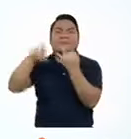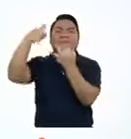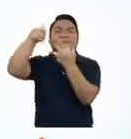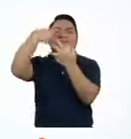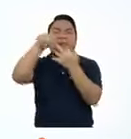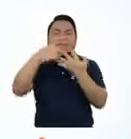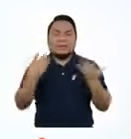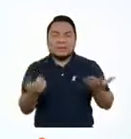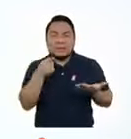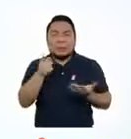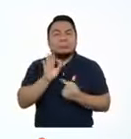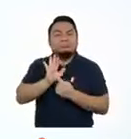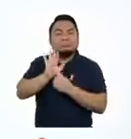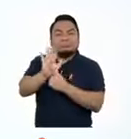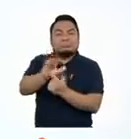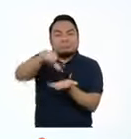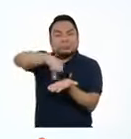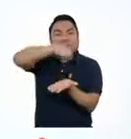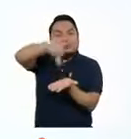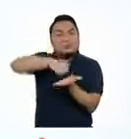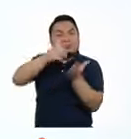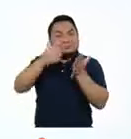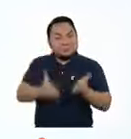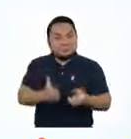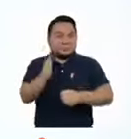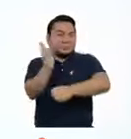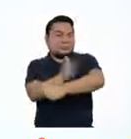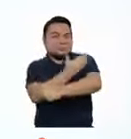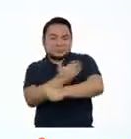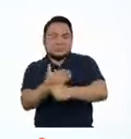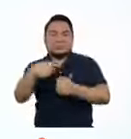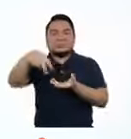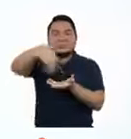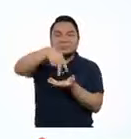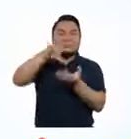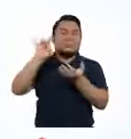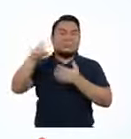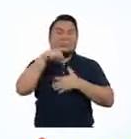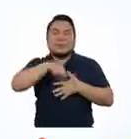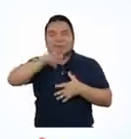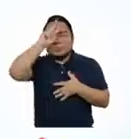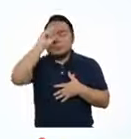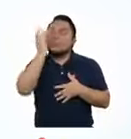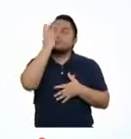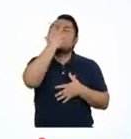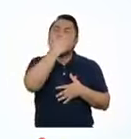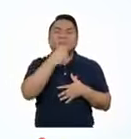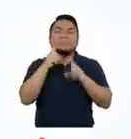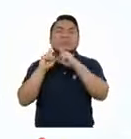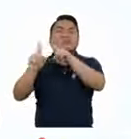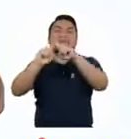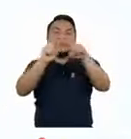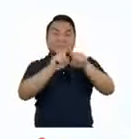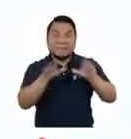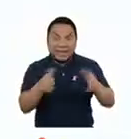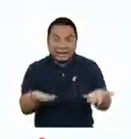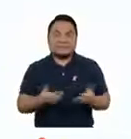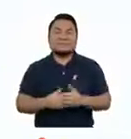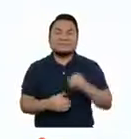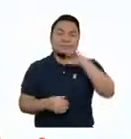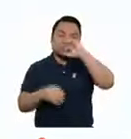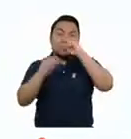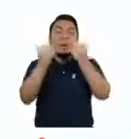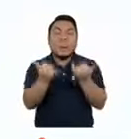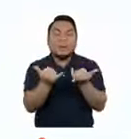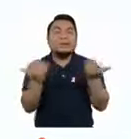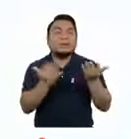diversidad de manifestaciones artísticas. El Perú es más hermoso por la diversidad que tiene.